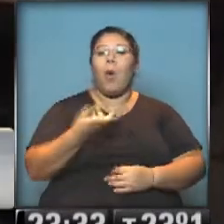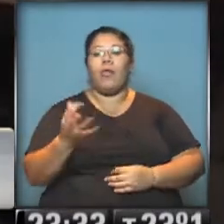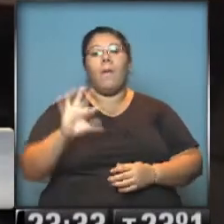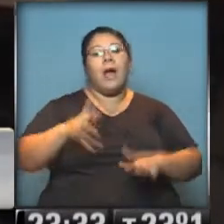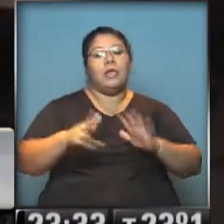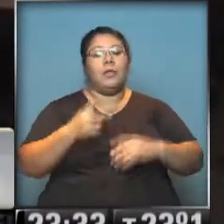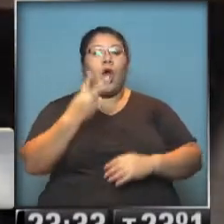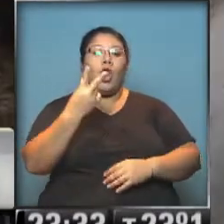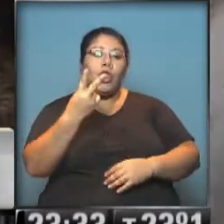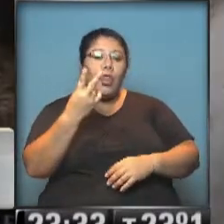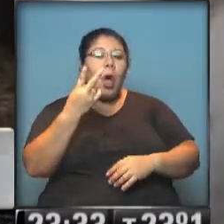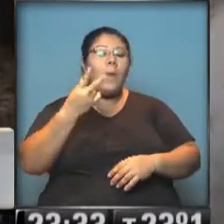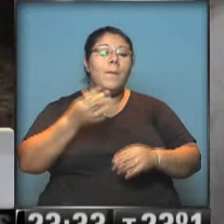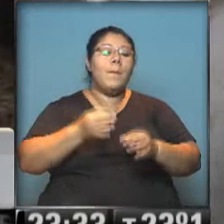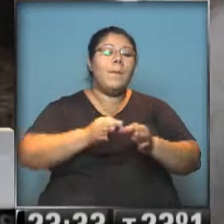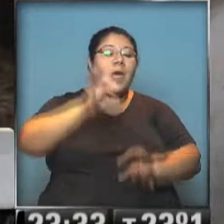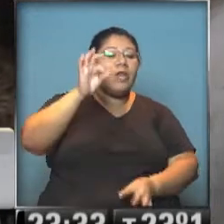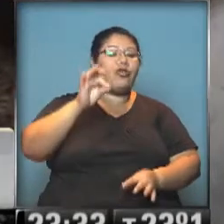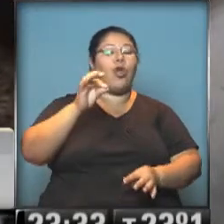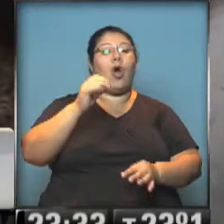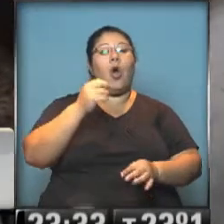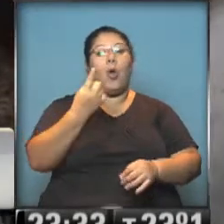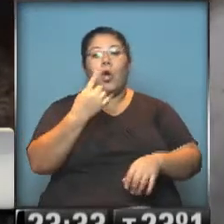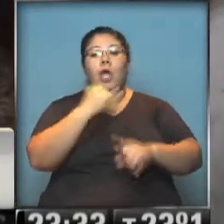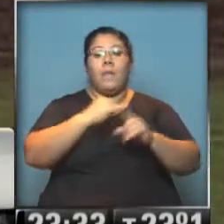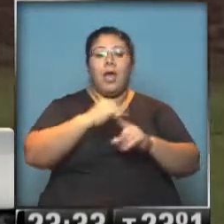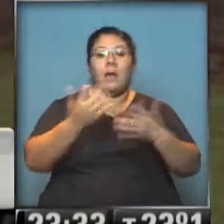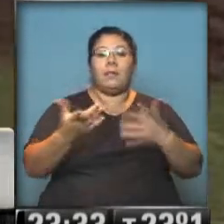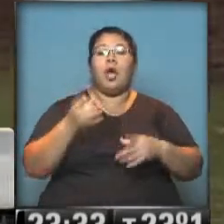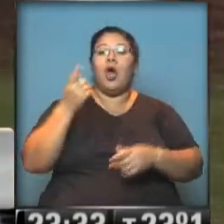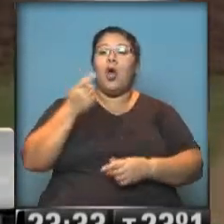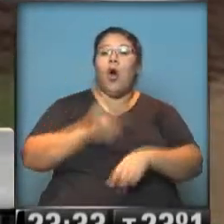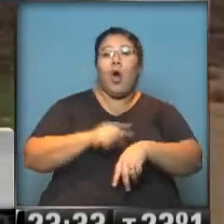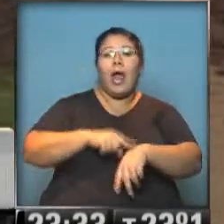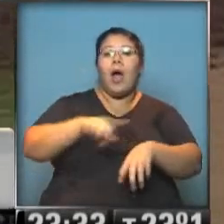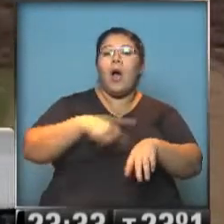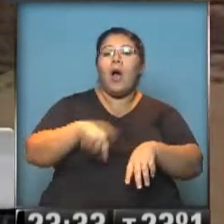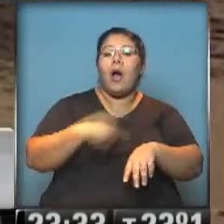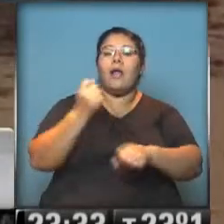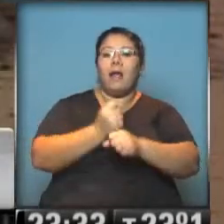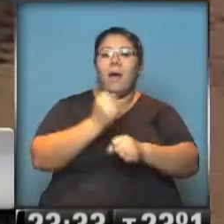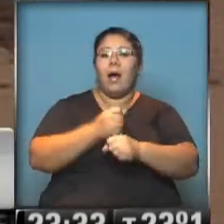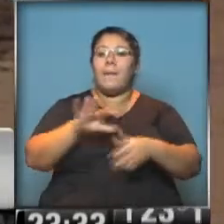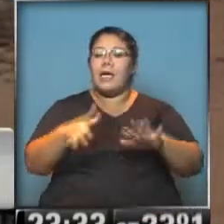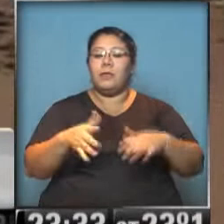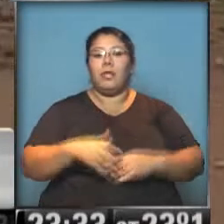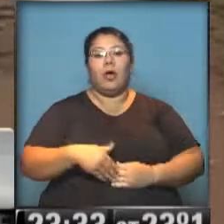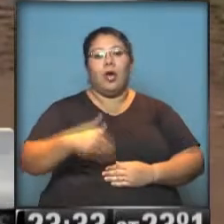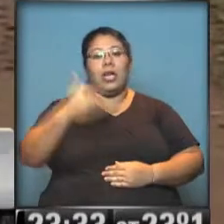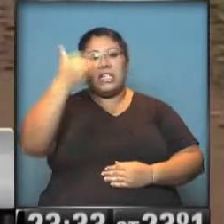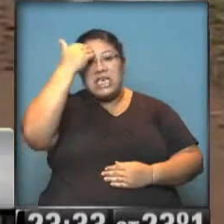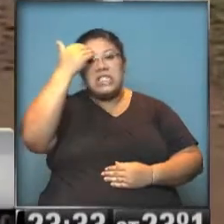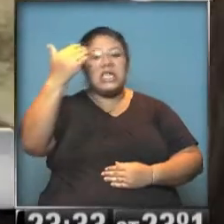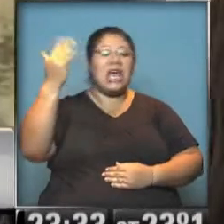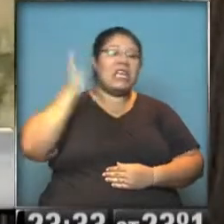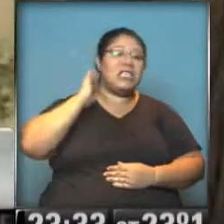2 metros, metro y medio, 2 metros. ¿Cuántas horas está trabajando? ¿Cuánto tiempo están trabajando? Más o menos 15, 16